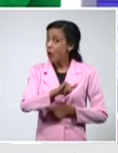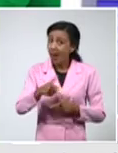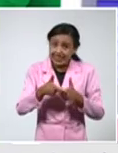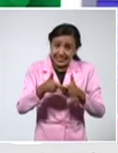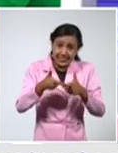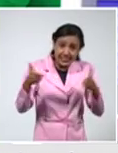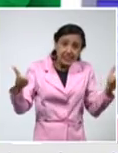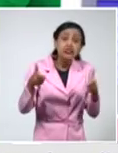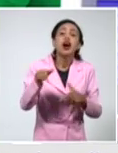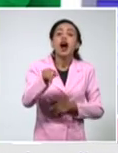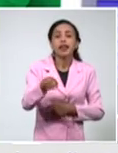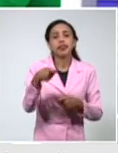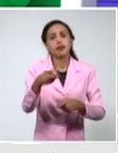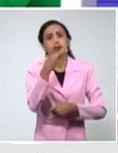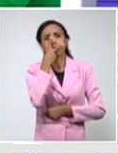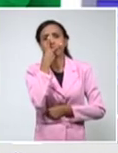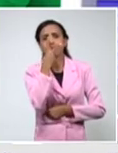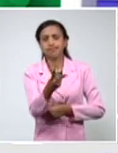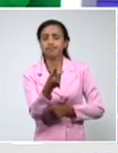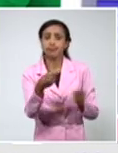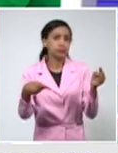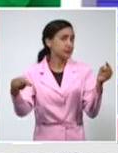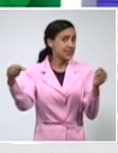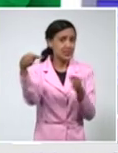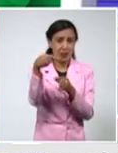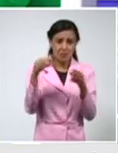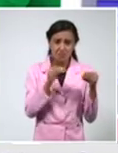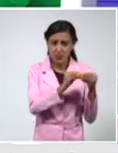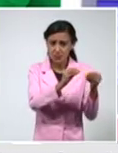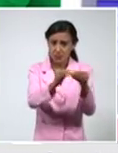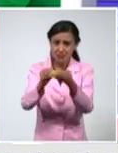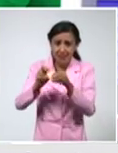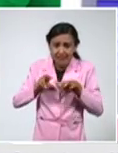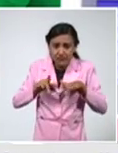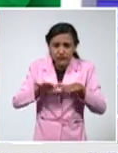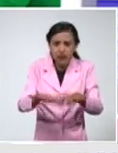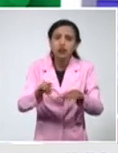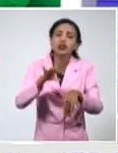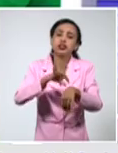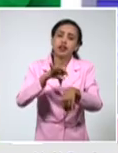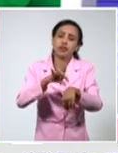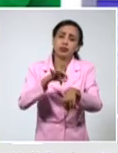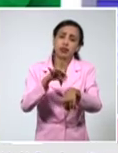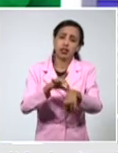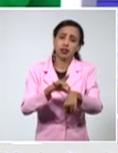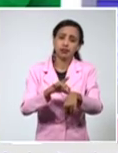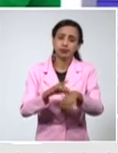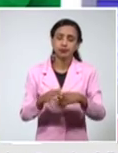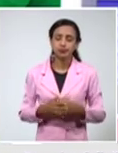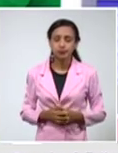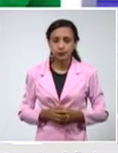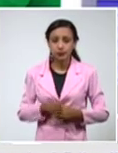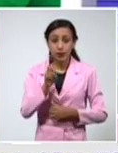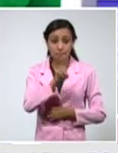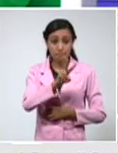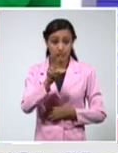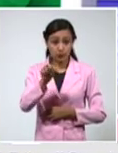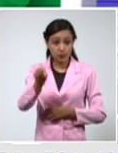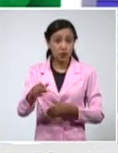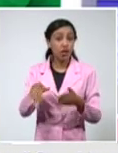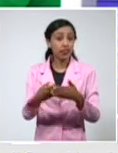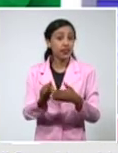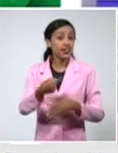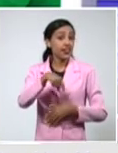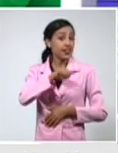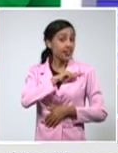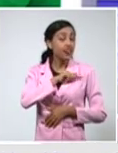tenemos la principal transmisión de la enfermedad. 22 en el día de ayer con fuente de infección en